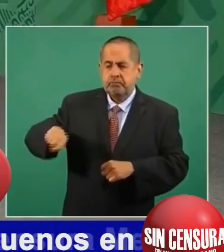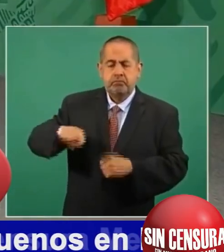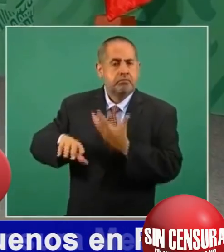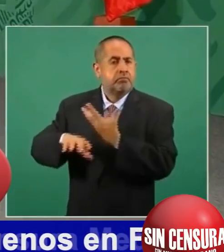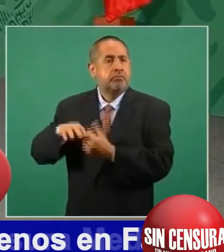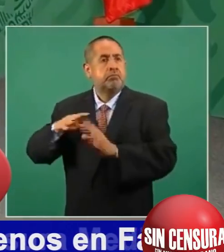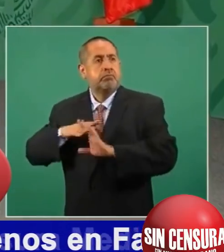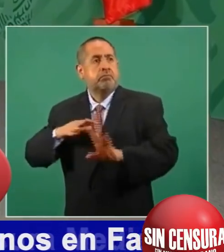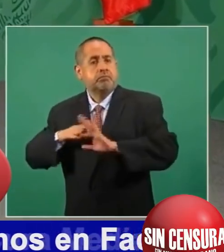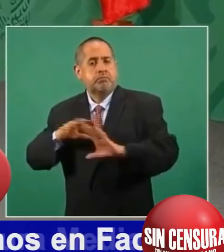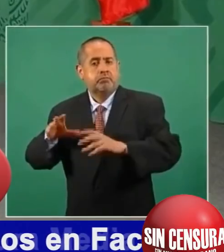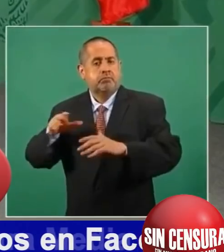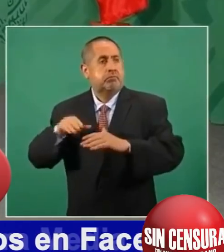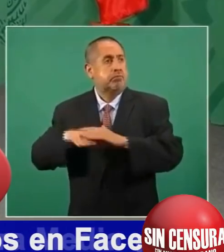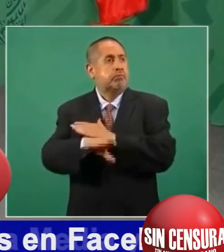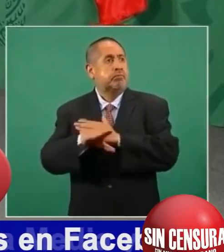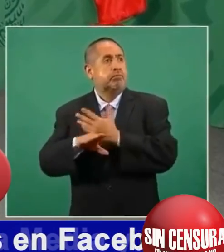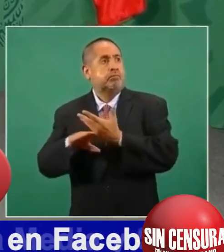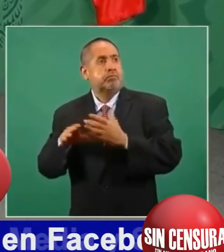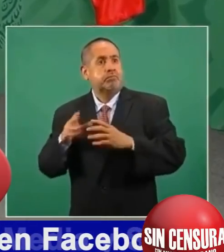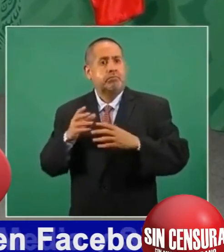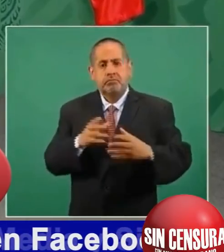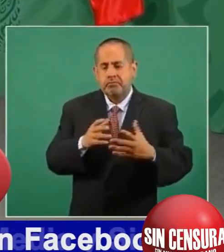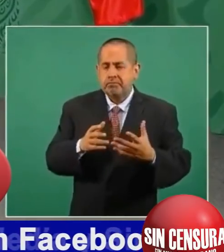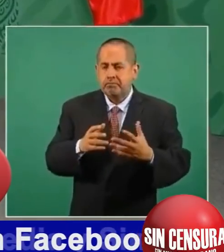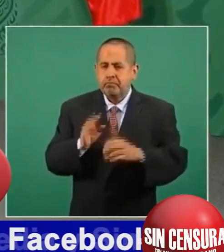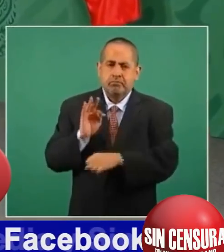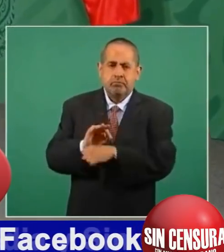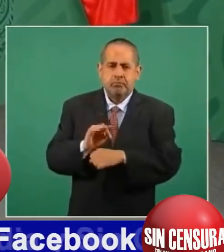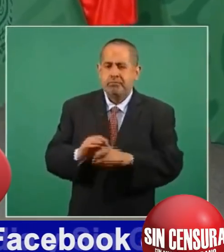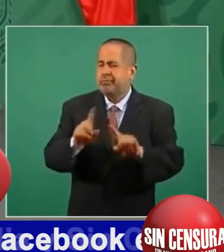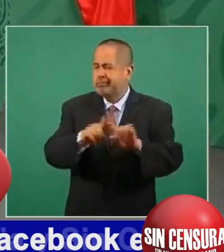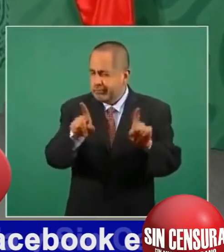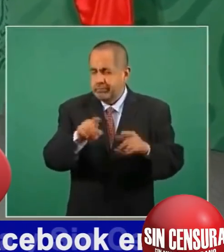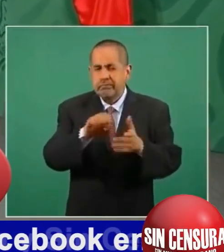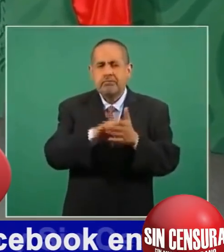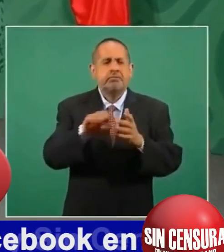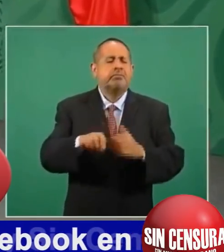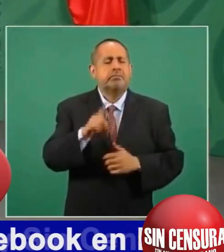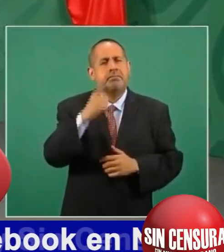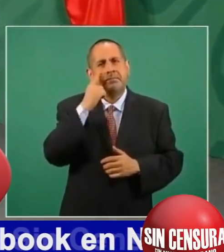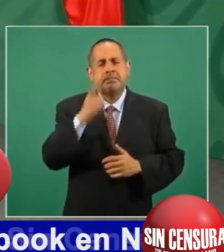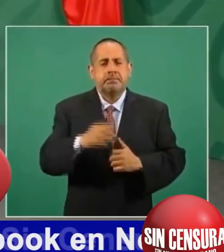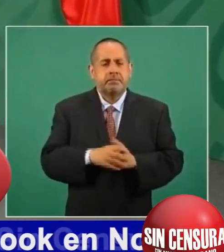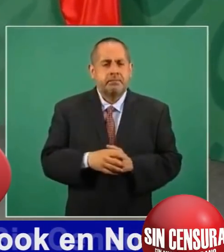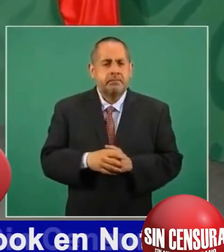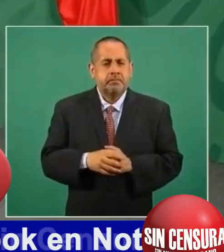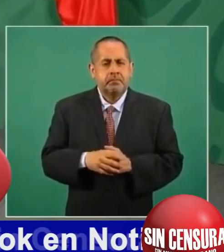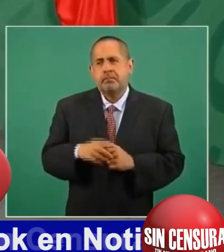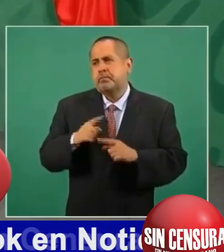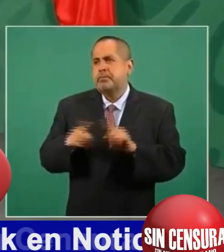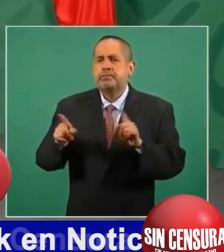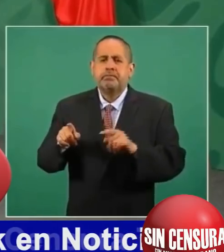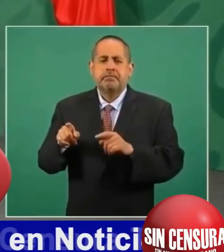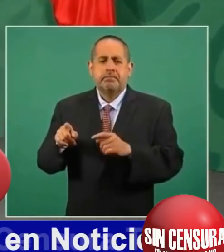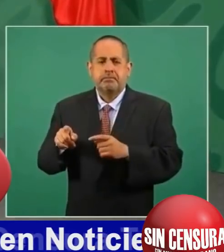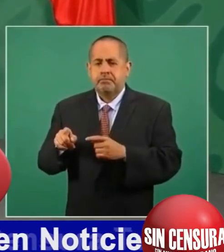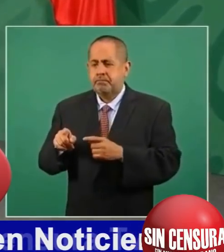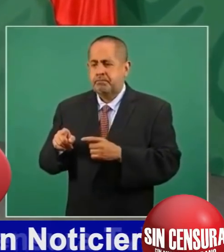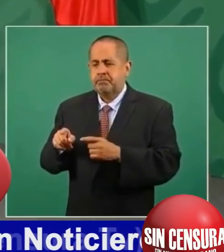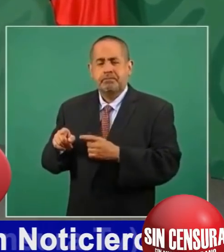porque no es lo mismo que estén los migrantes en albergues del